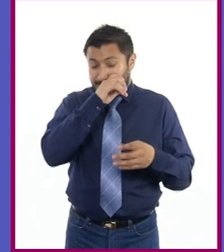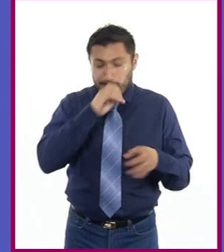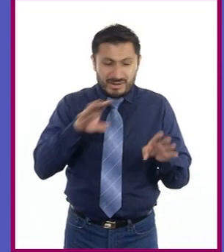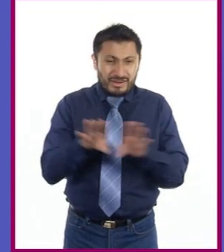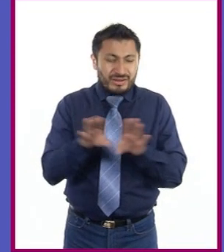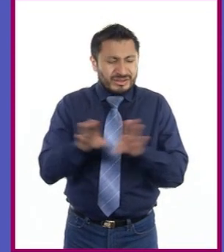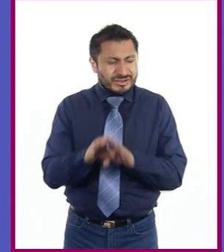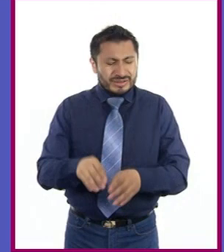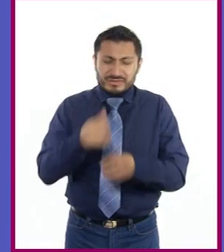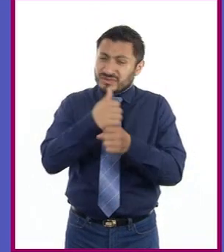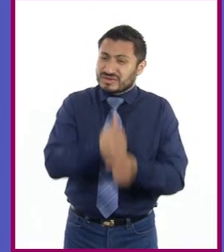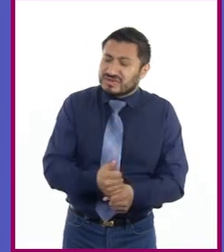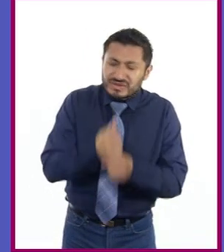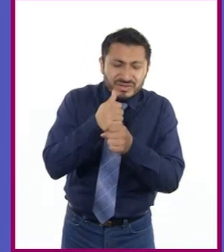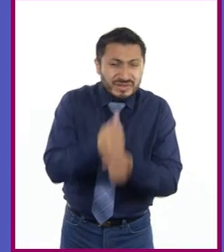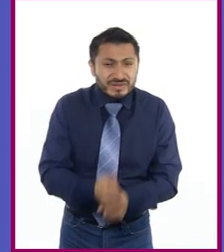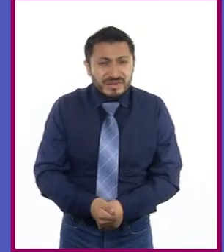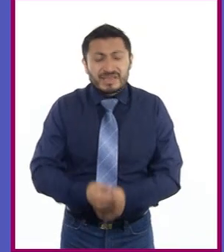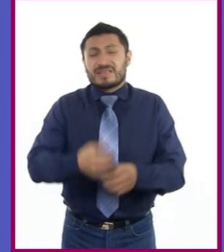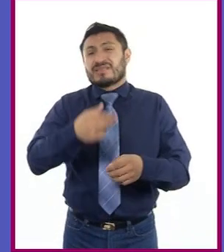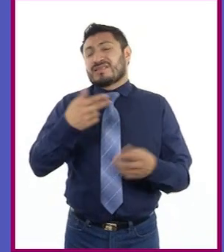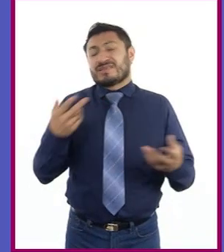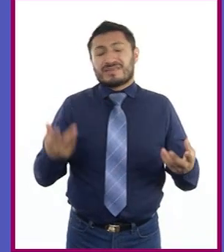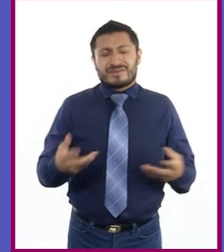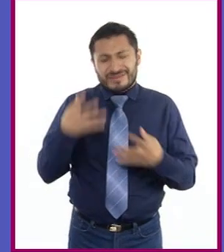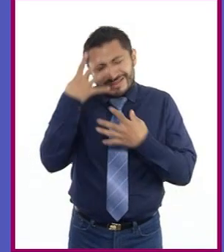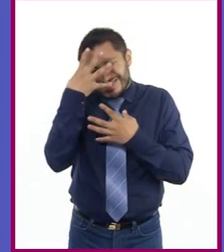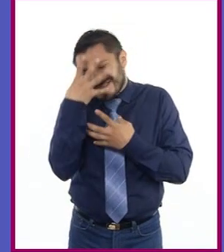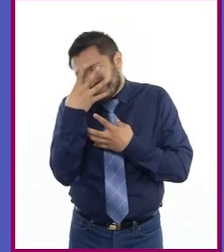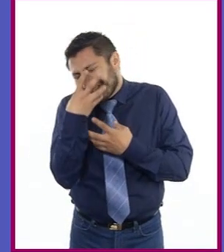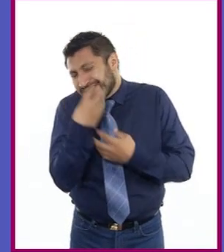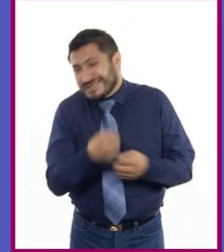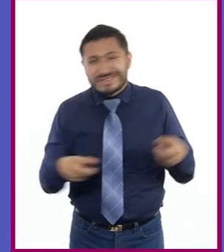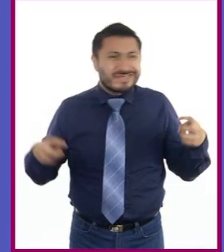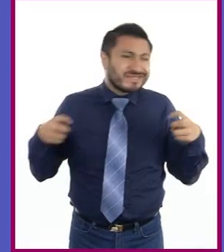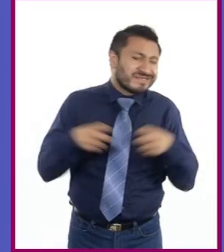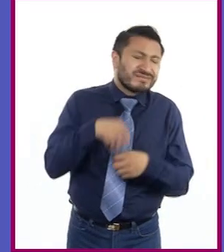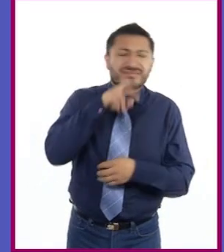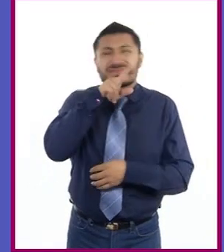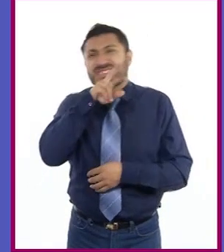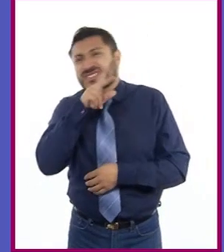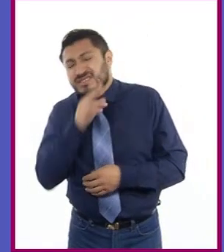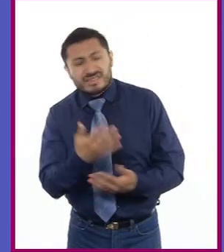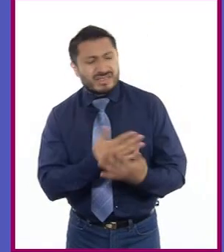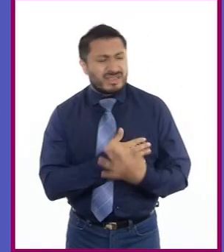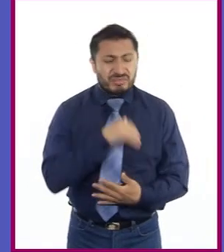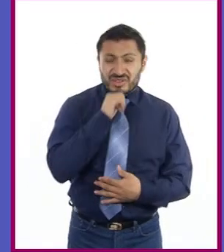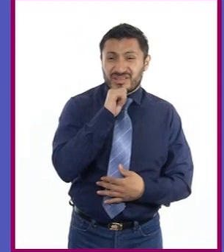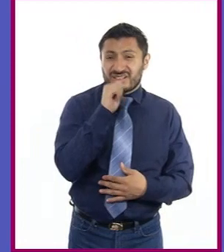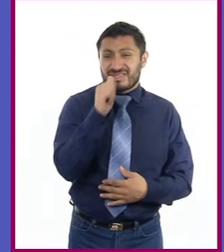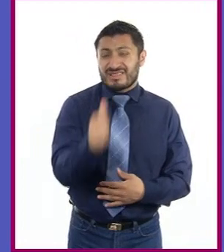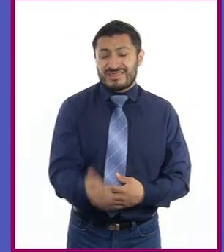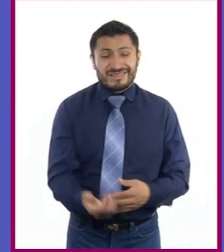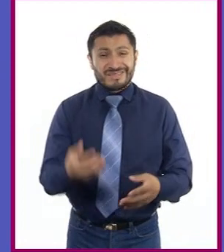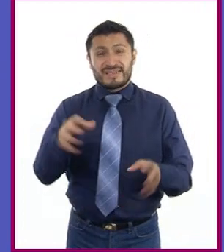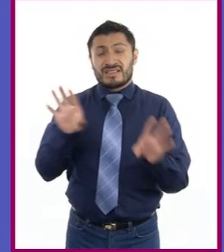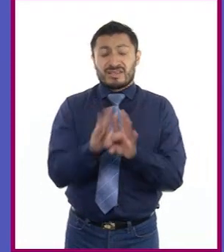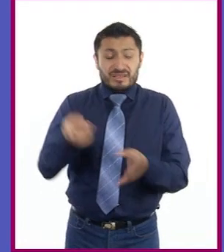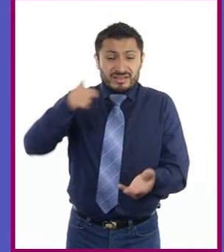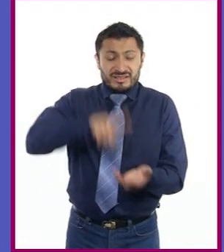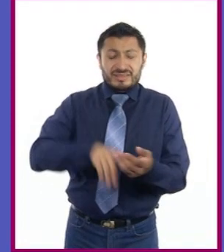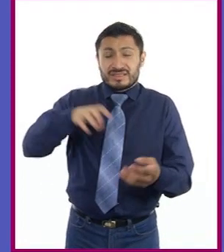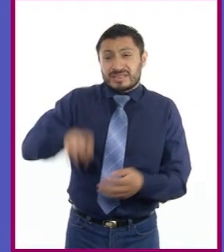mérito de los hombres más indignos, las angustias de un mal pagado amor, las injurias y quebrantos de la